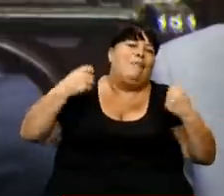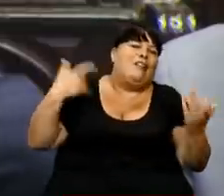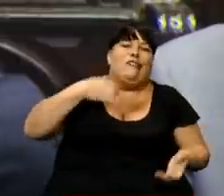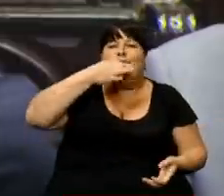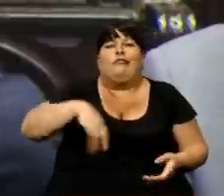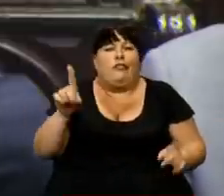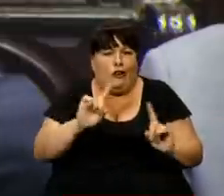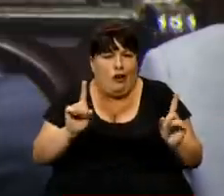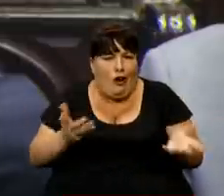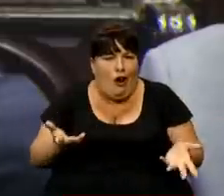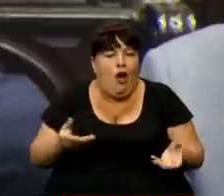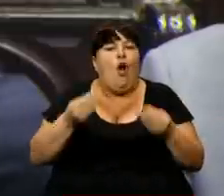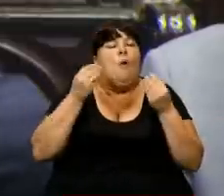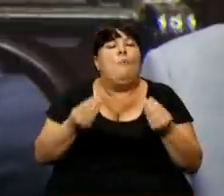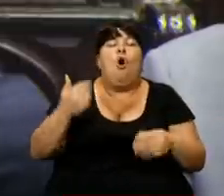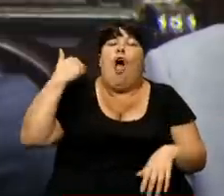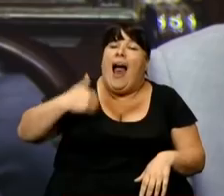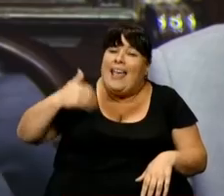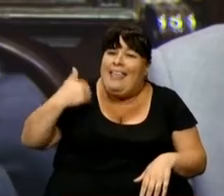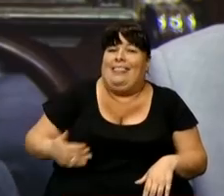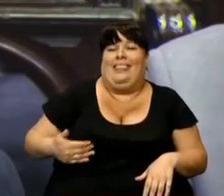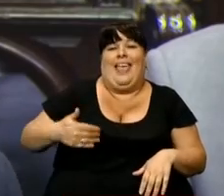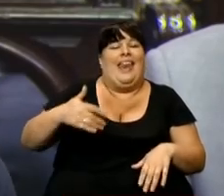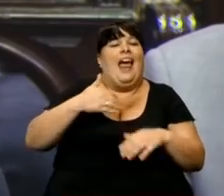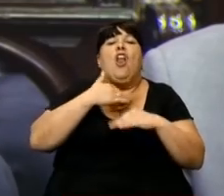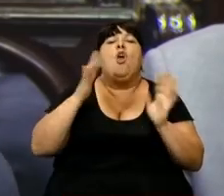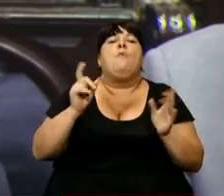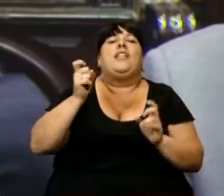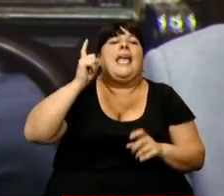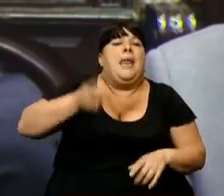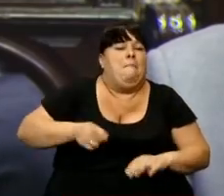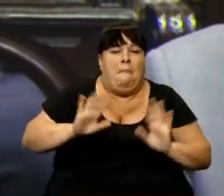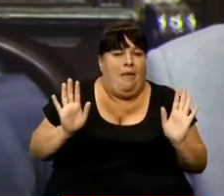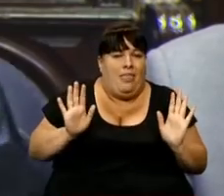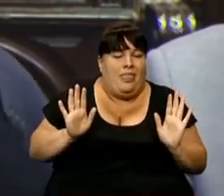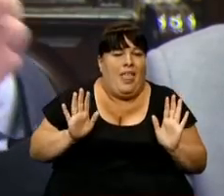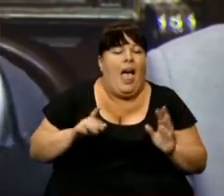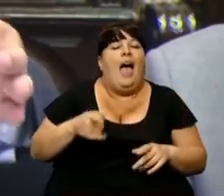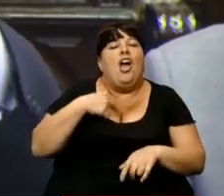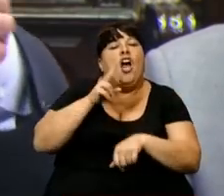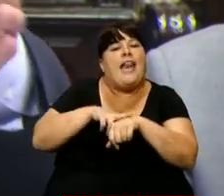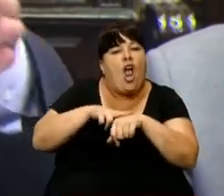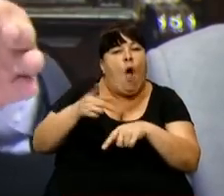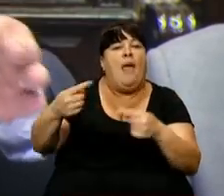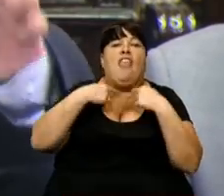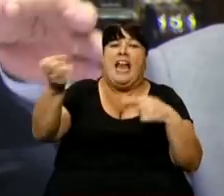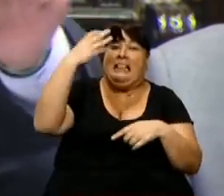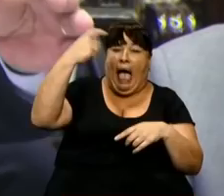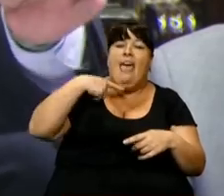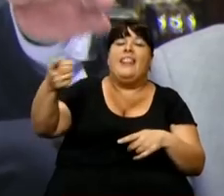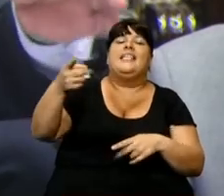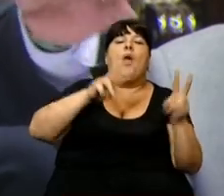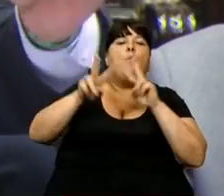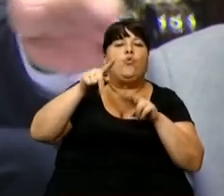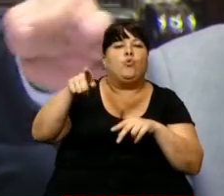capricho. Porque la Argentina, no importa por orden de quién, le recomiendo al que nos grita a nosotros que